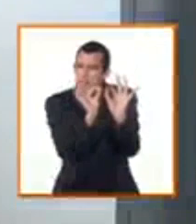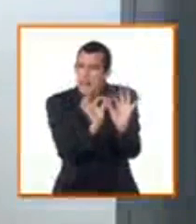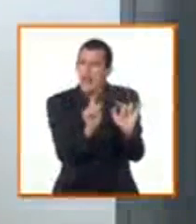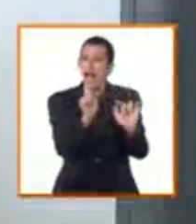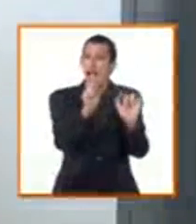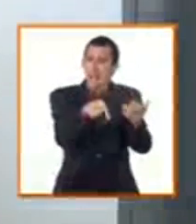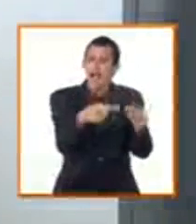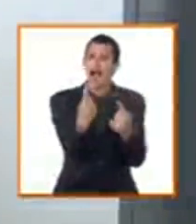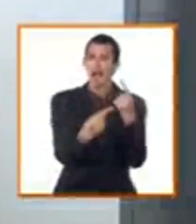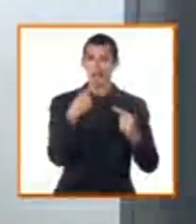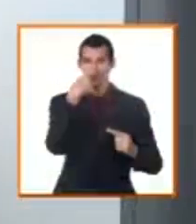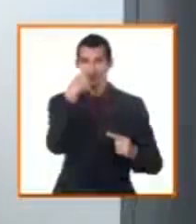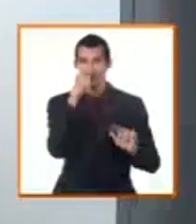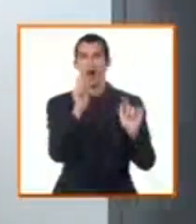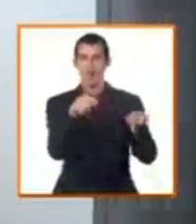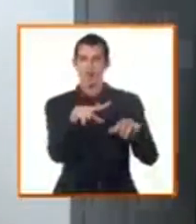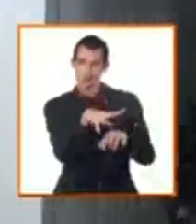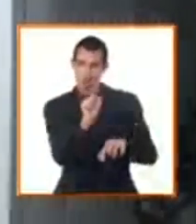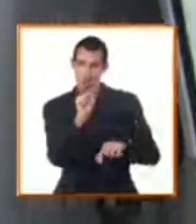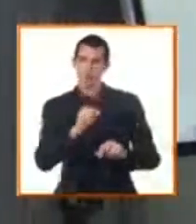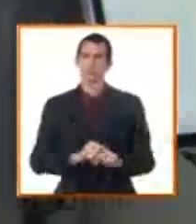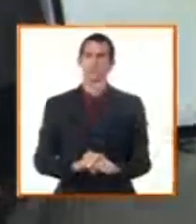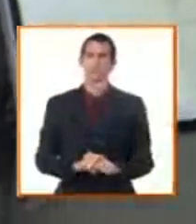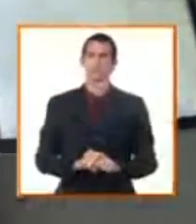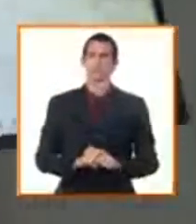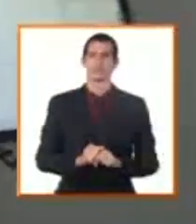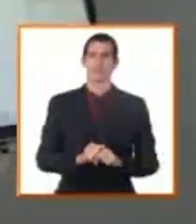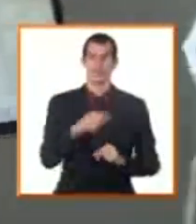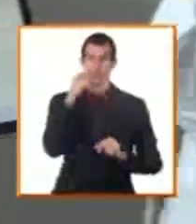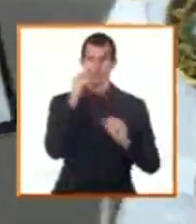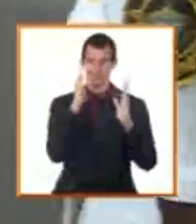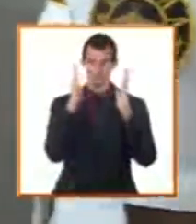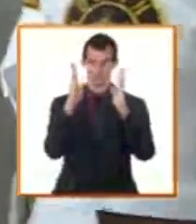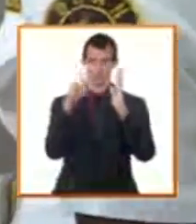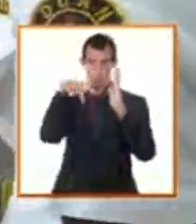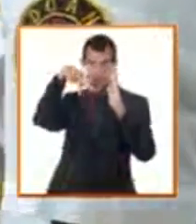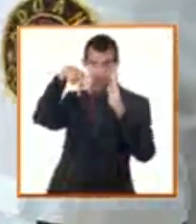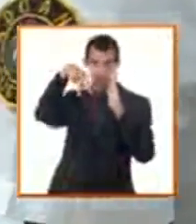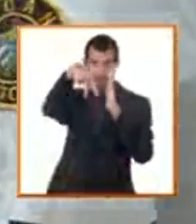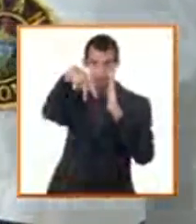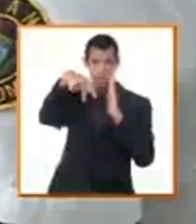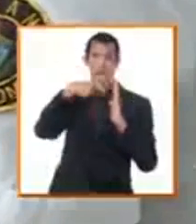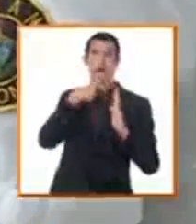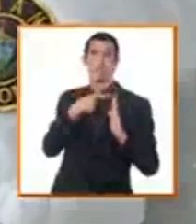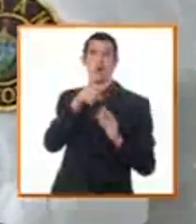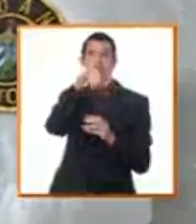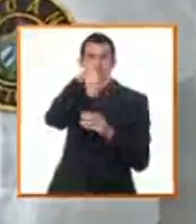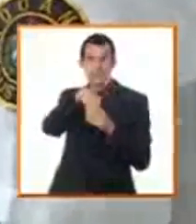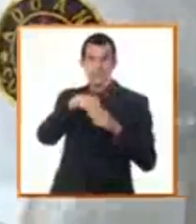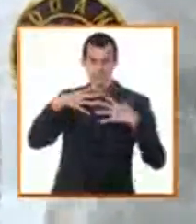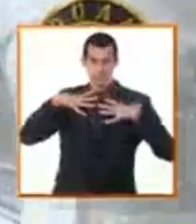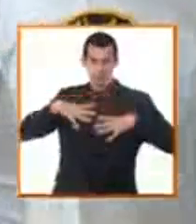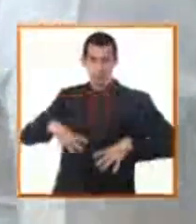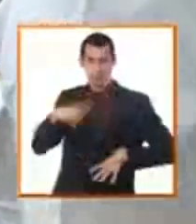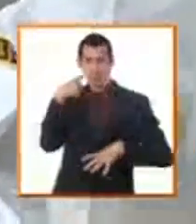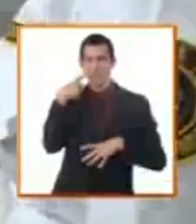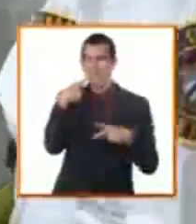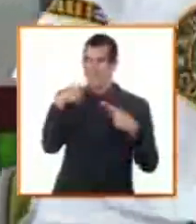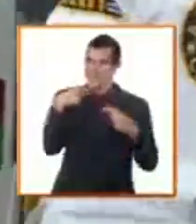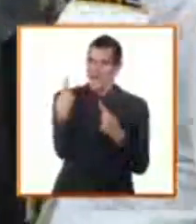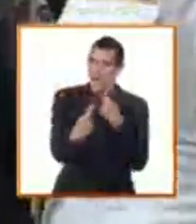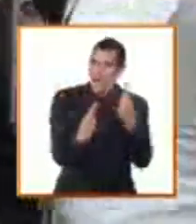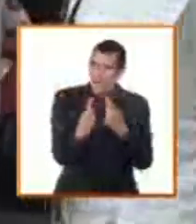objetos adosados al cuerpo que traen los pasajeros, orgánicos como los metales, también nos ayuda a detectar los